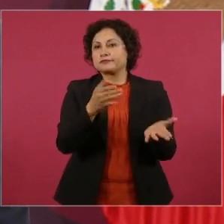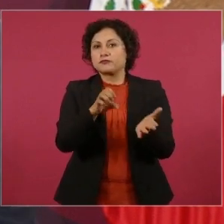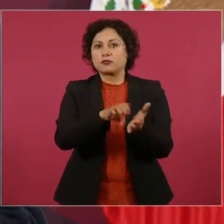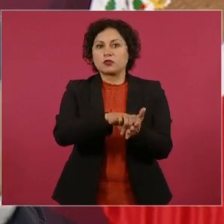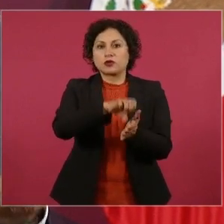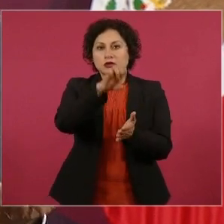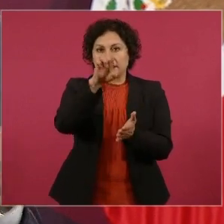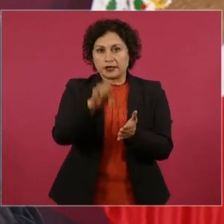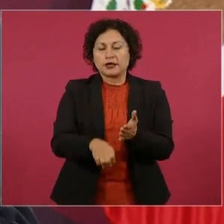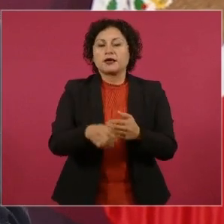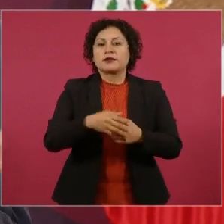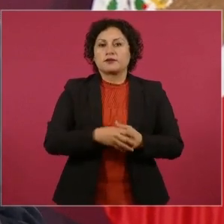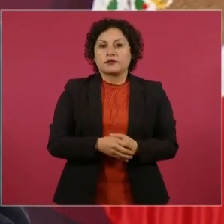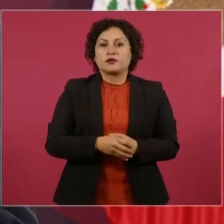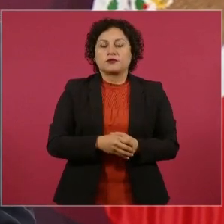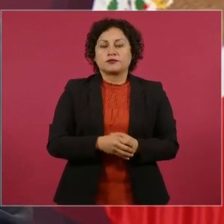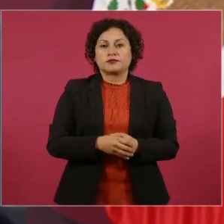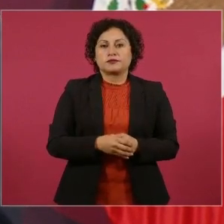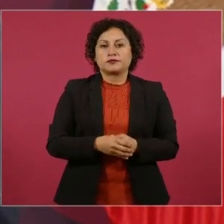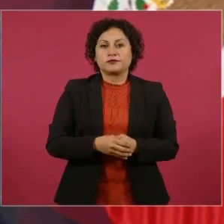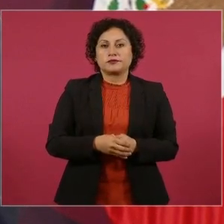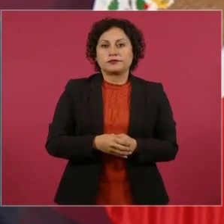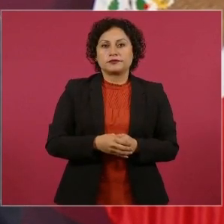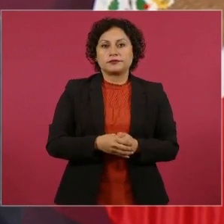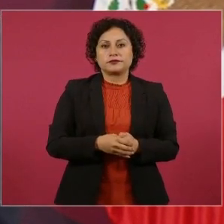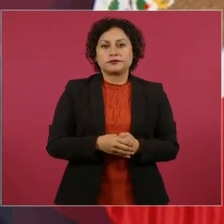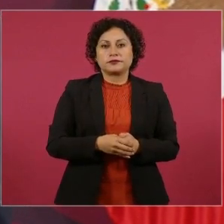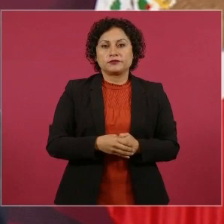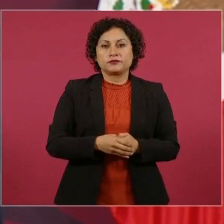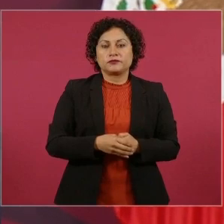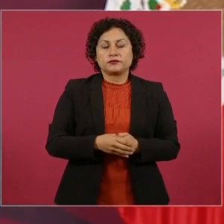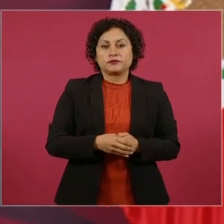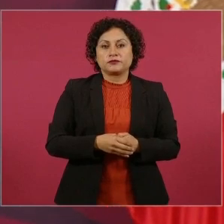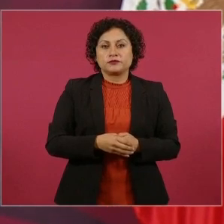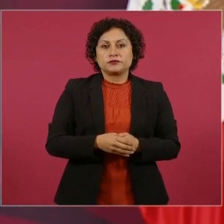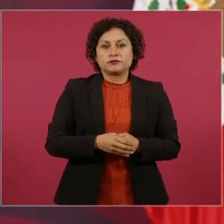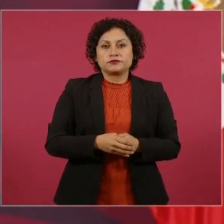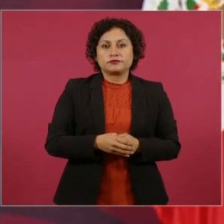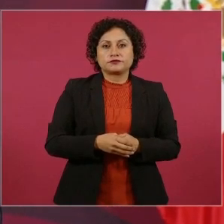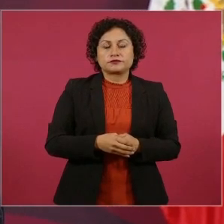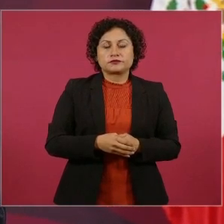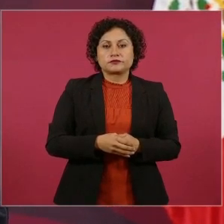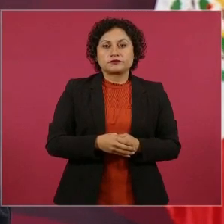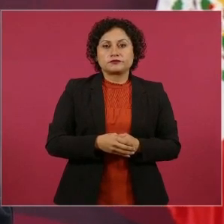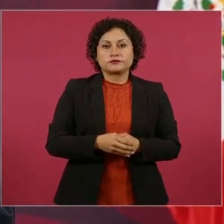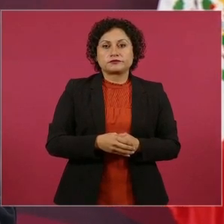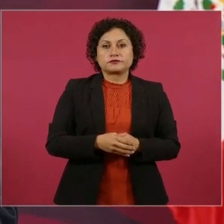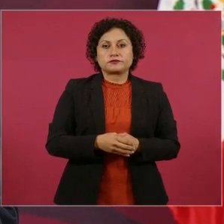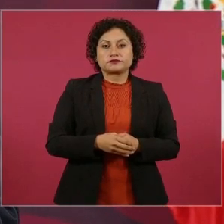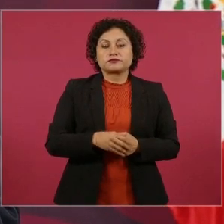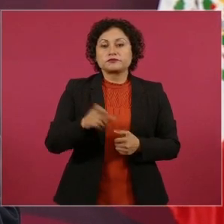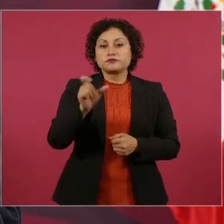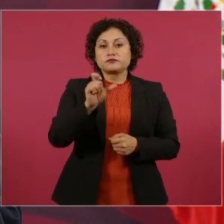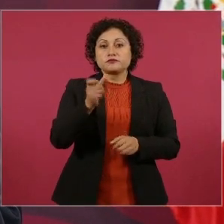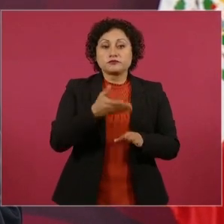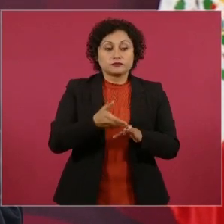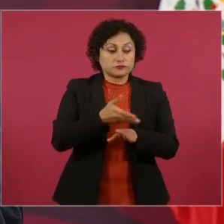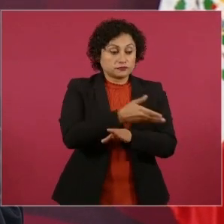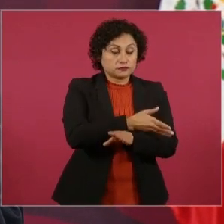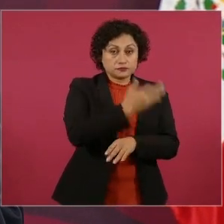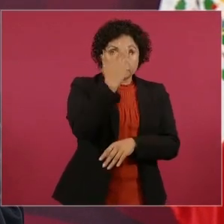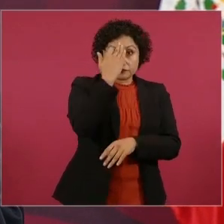República restaurada desde el término de la guerra de intervención